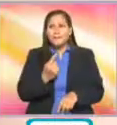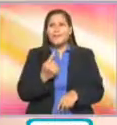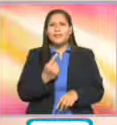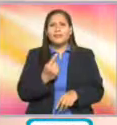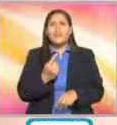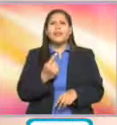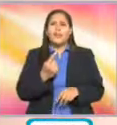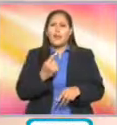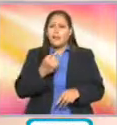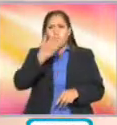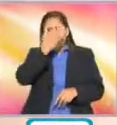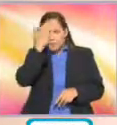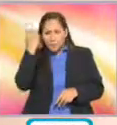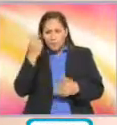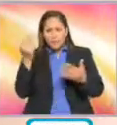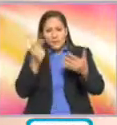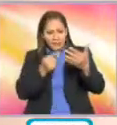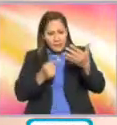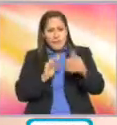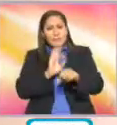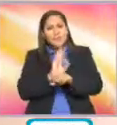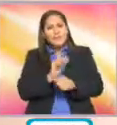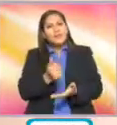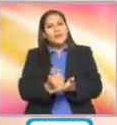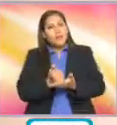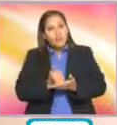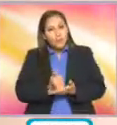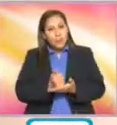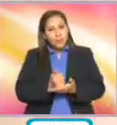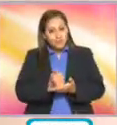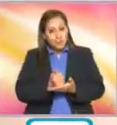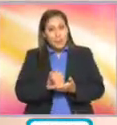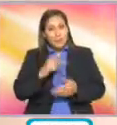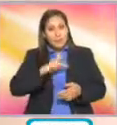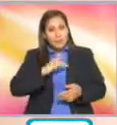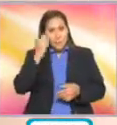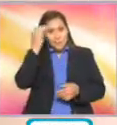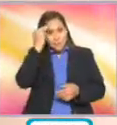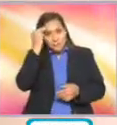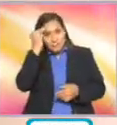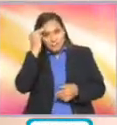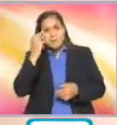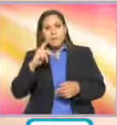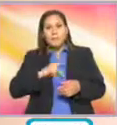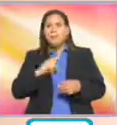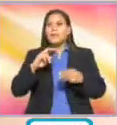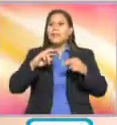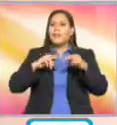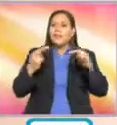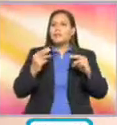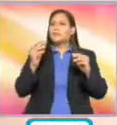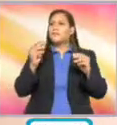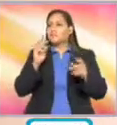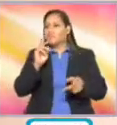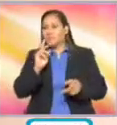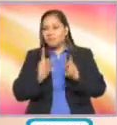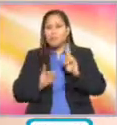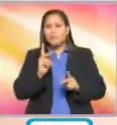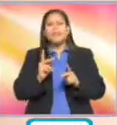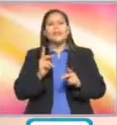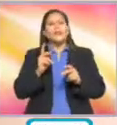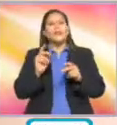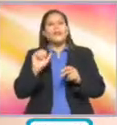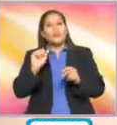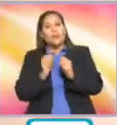sabemos muchas veces los beneficios que le trae a nuestra psique, a nuestras relaciones, el hacer algún deporte.